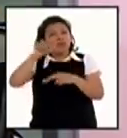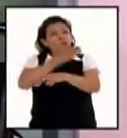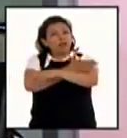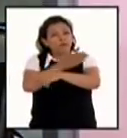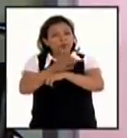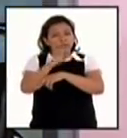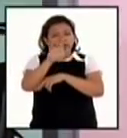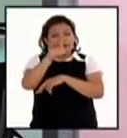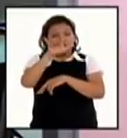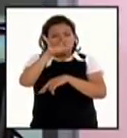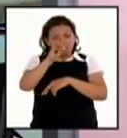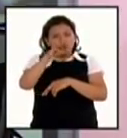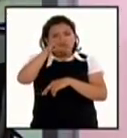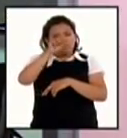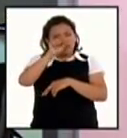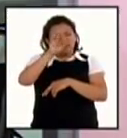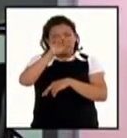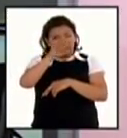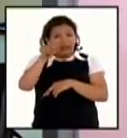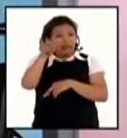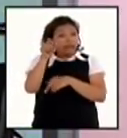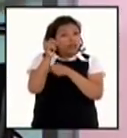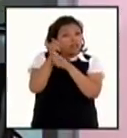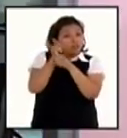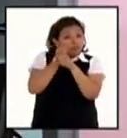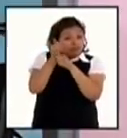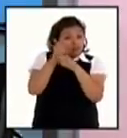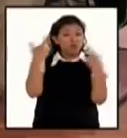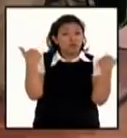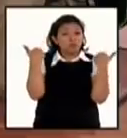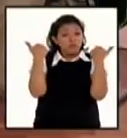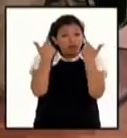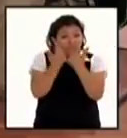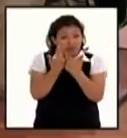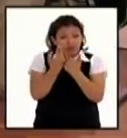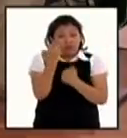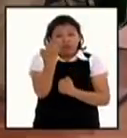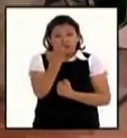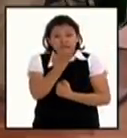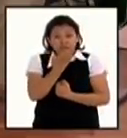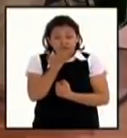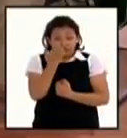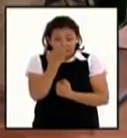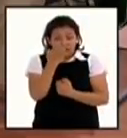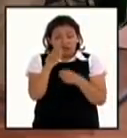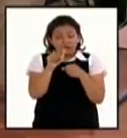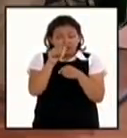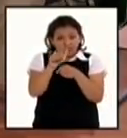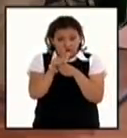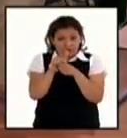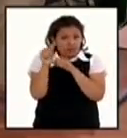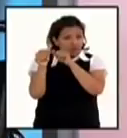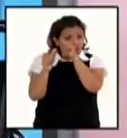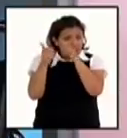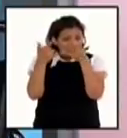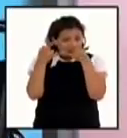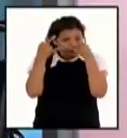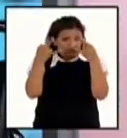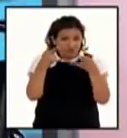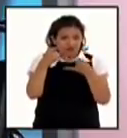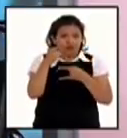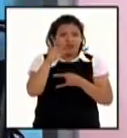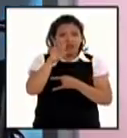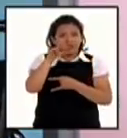Elio Masferrer. Elio Masferrer es investigador, profesor de la Escuela Nacional de Antropología e Historia. Elio,